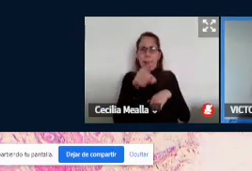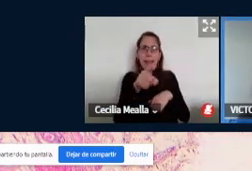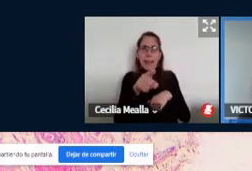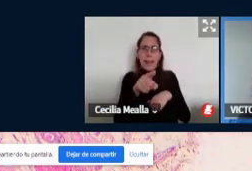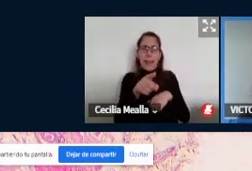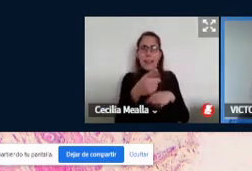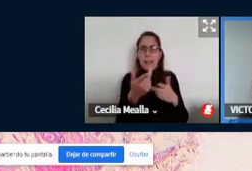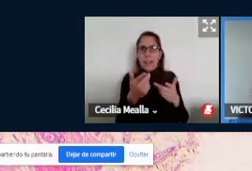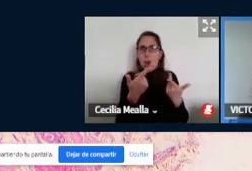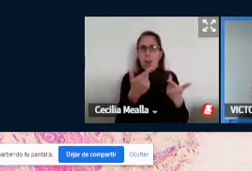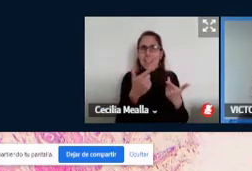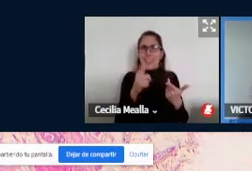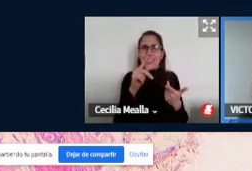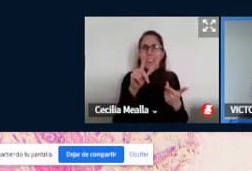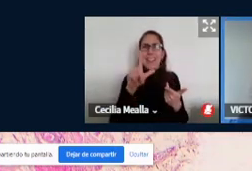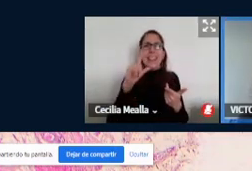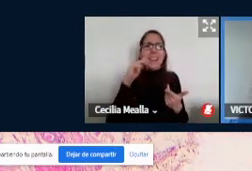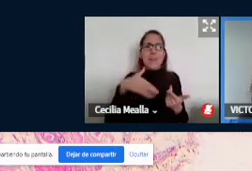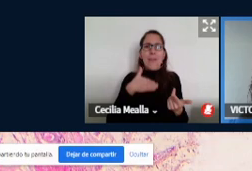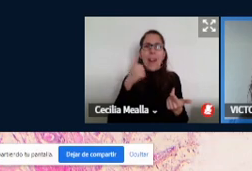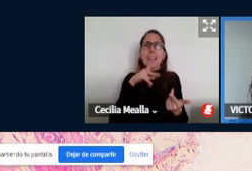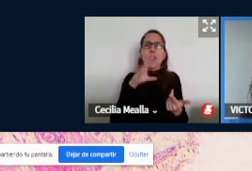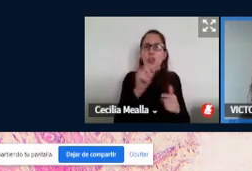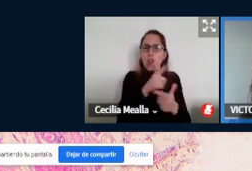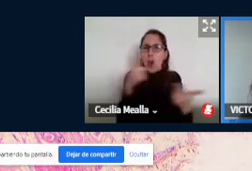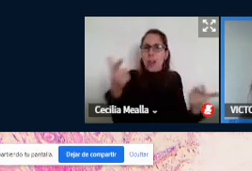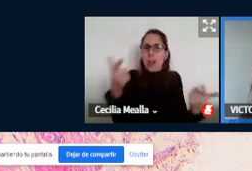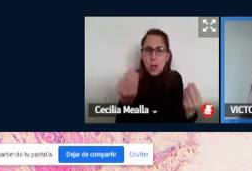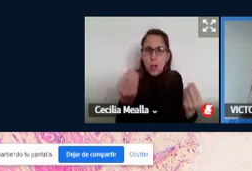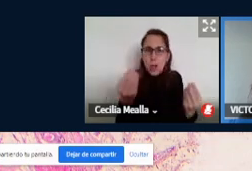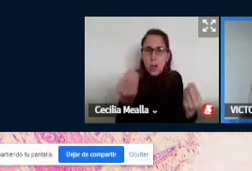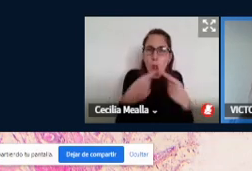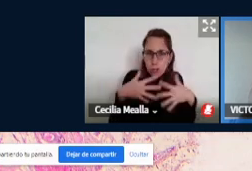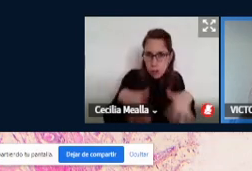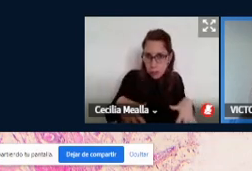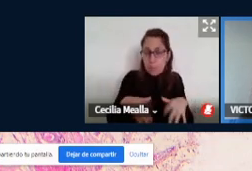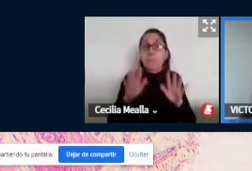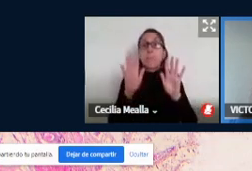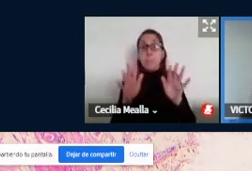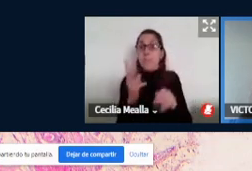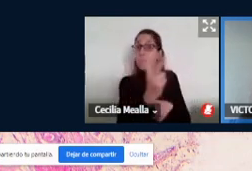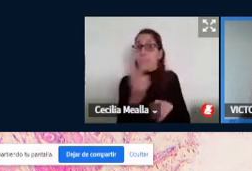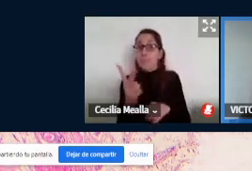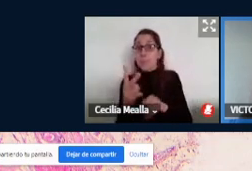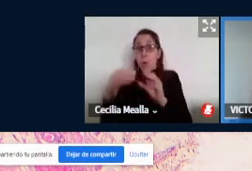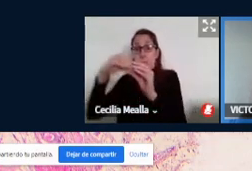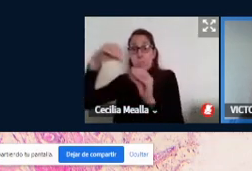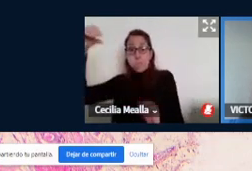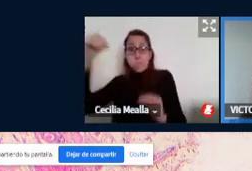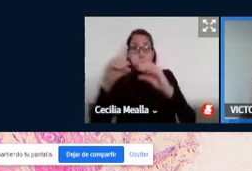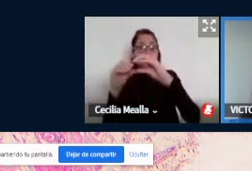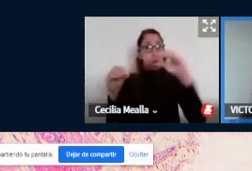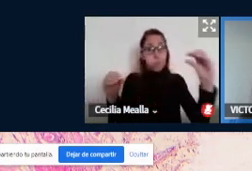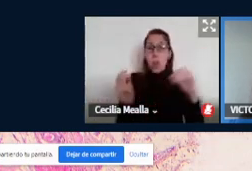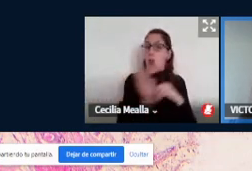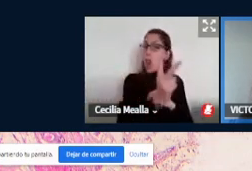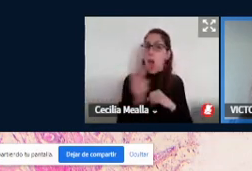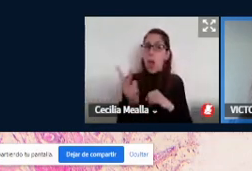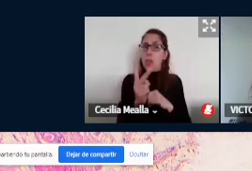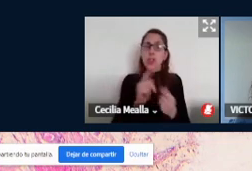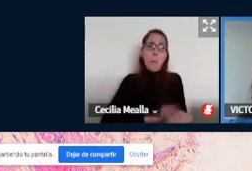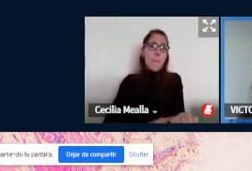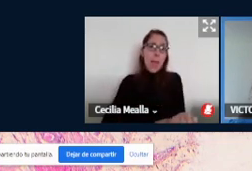Ahora, estos son dos venas. Lo que tiene diferencia es que esta tiene un mayor calibre que esta,